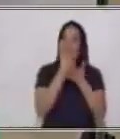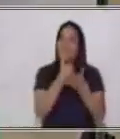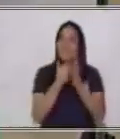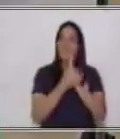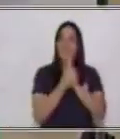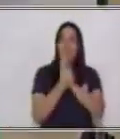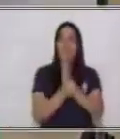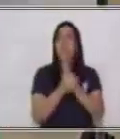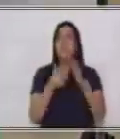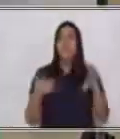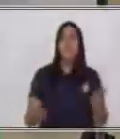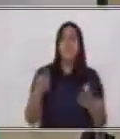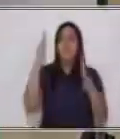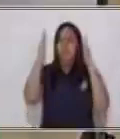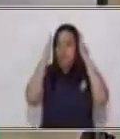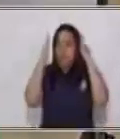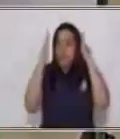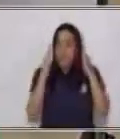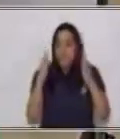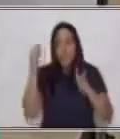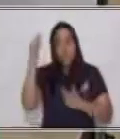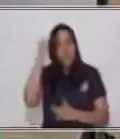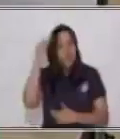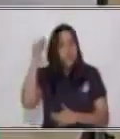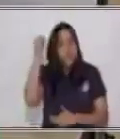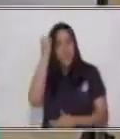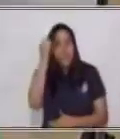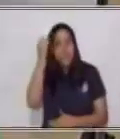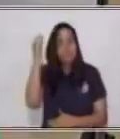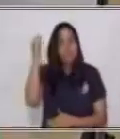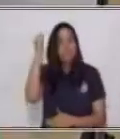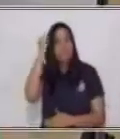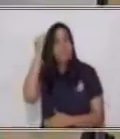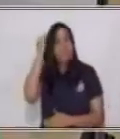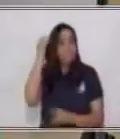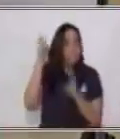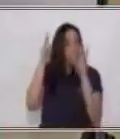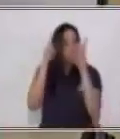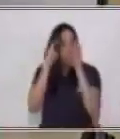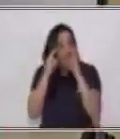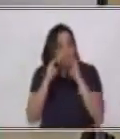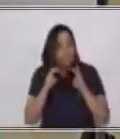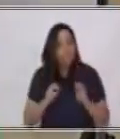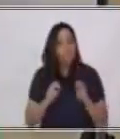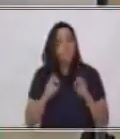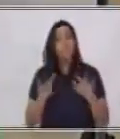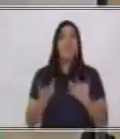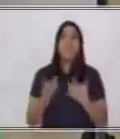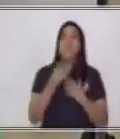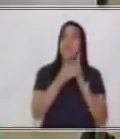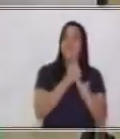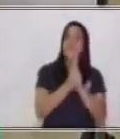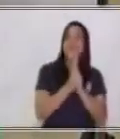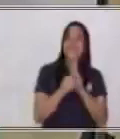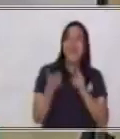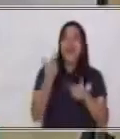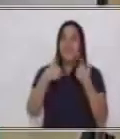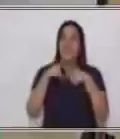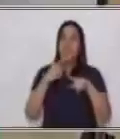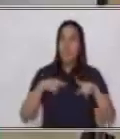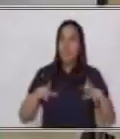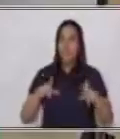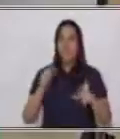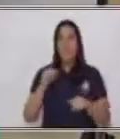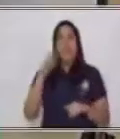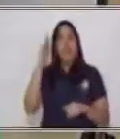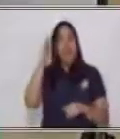habilidades y destrezas como la atención, la memoria, el pensamiento lógico y la habilidad lingüística. Y antes de empezar,